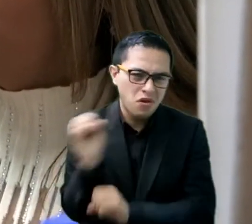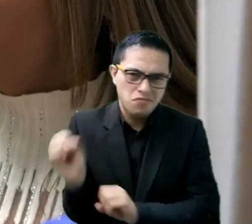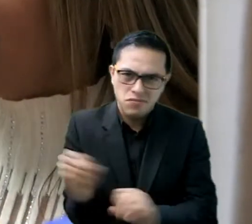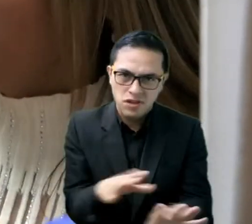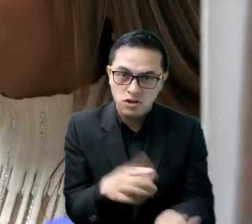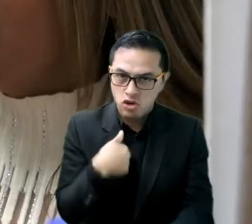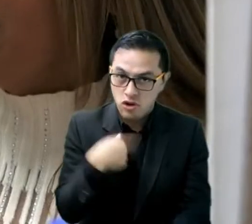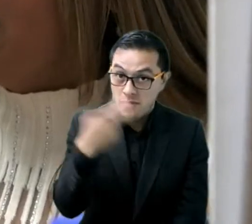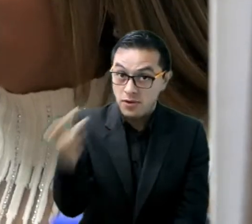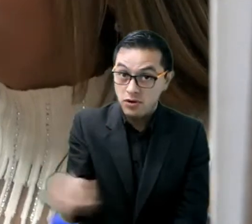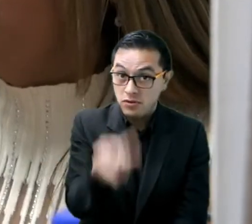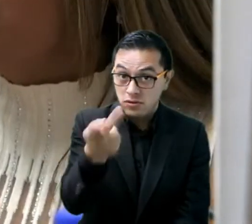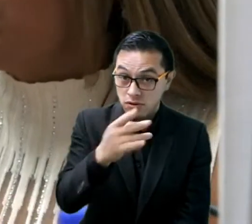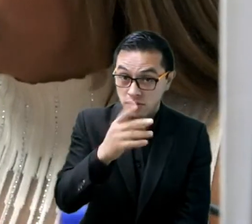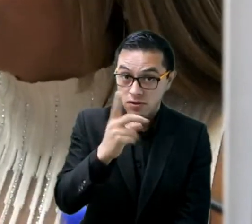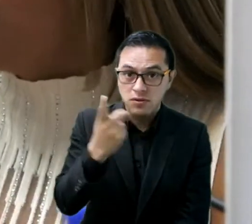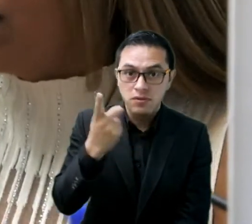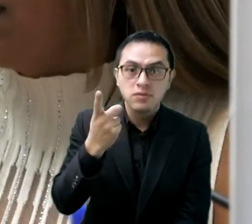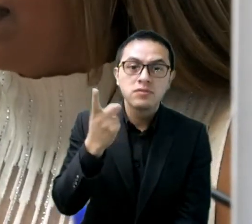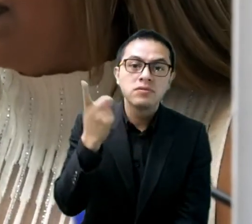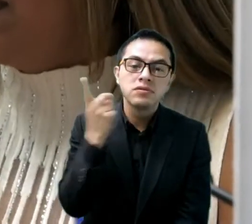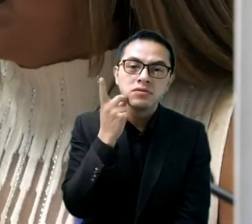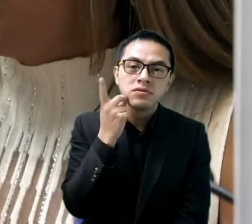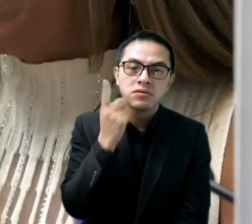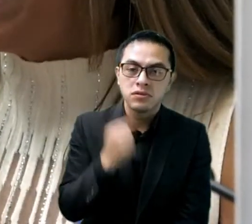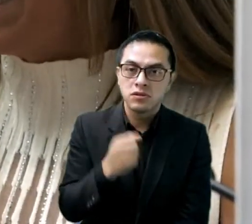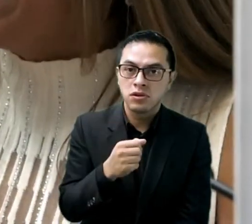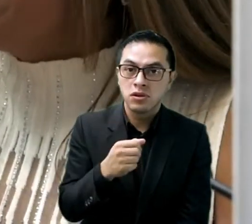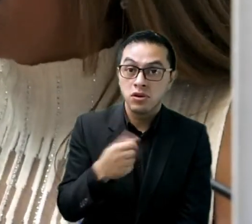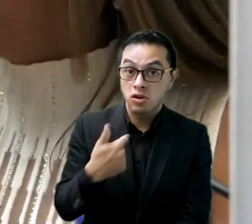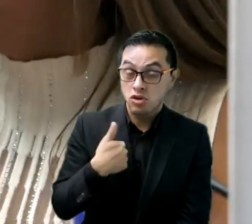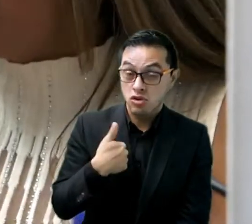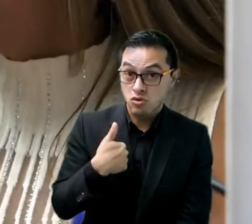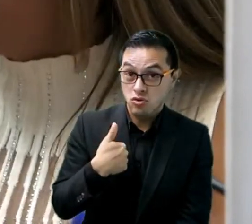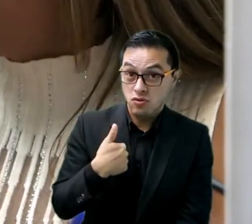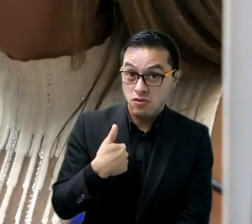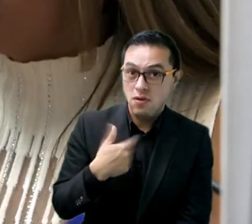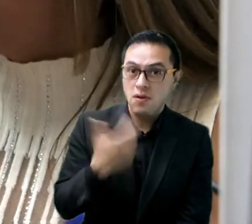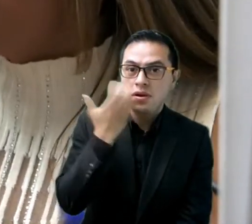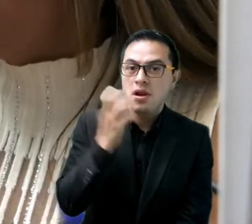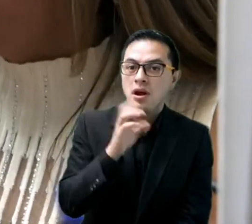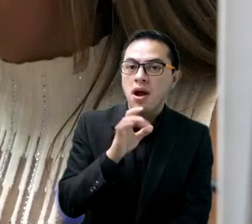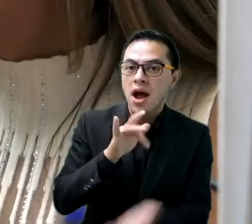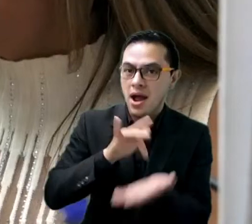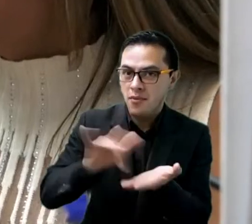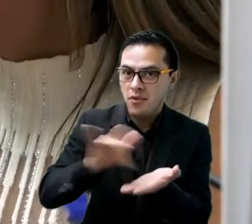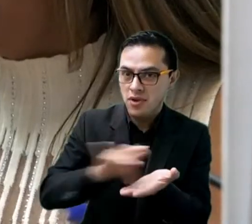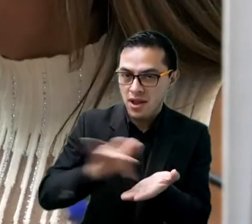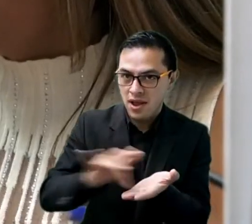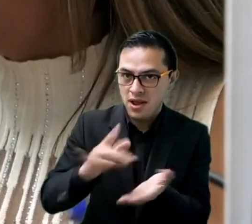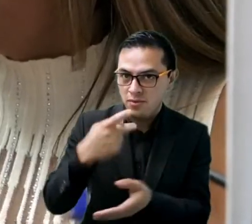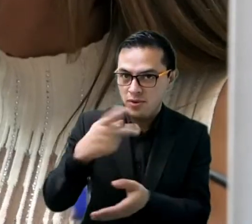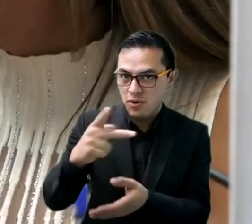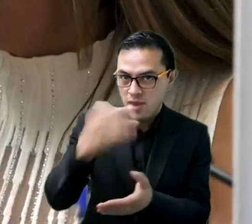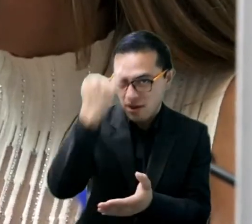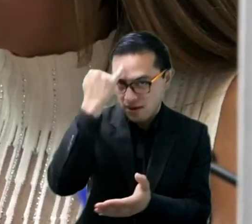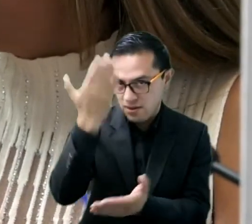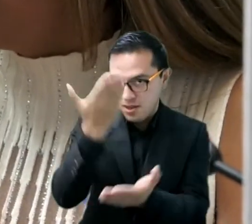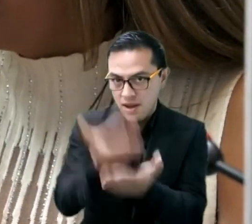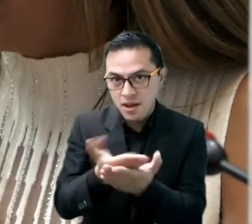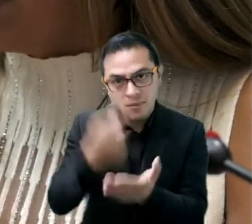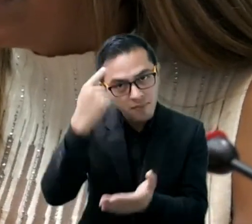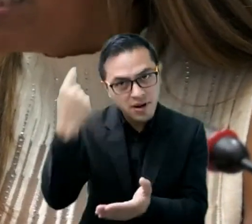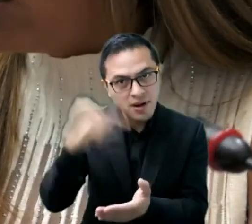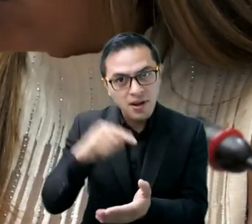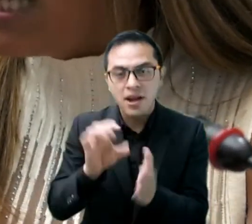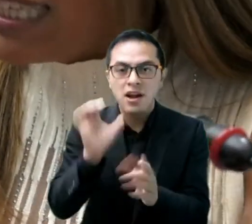diputado, si acepta adherirme a su propuesta para darle dientes a nuestra Comisión de Derechos Humanos. Y Sí. gracias